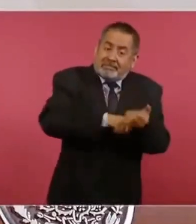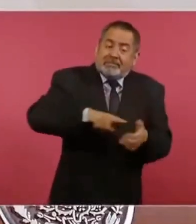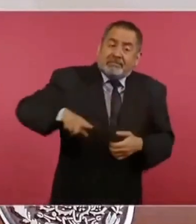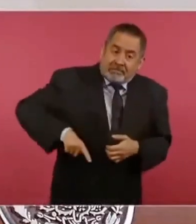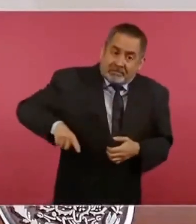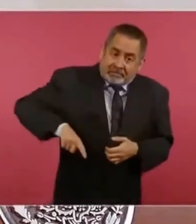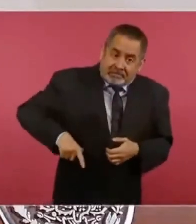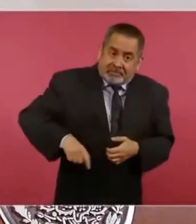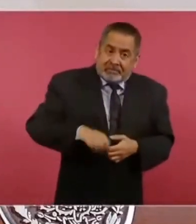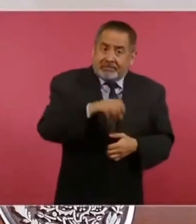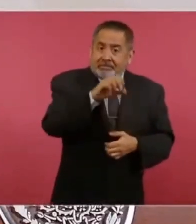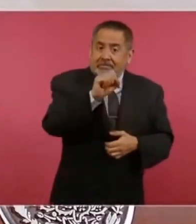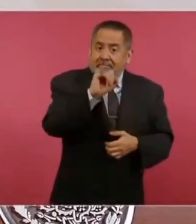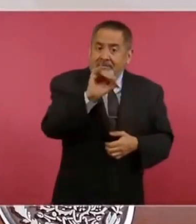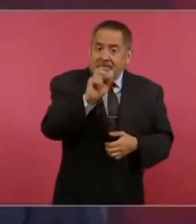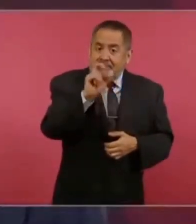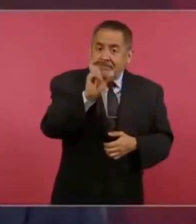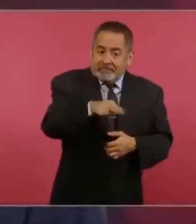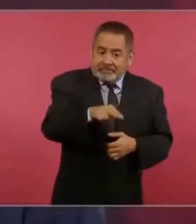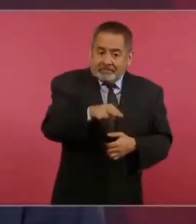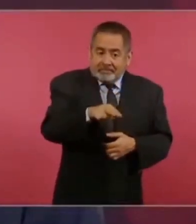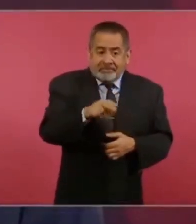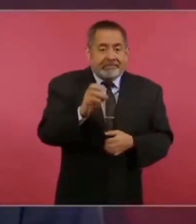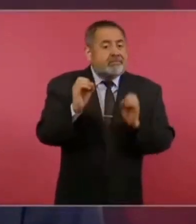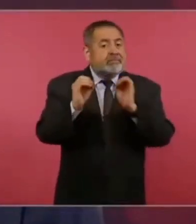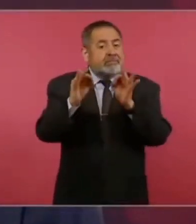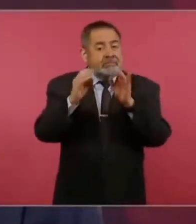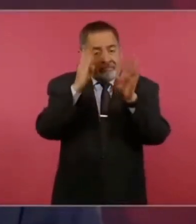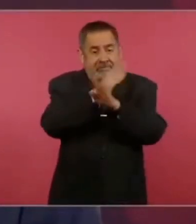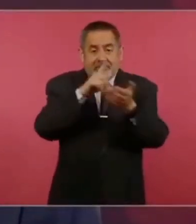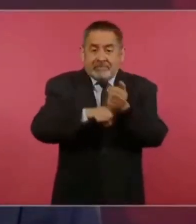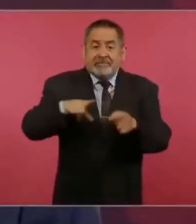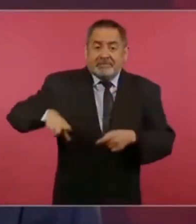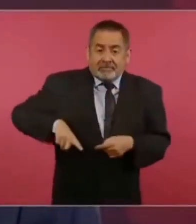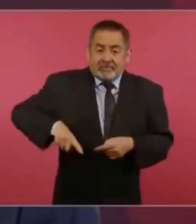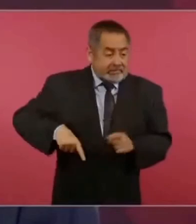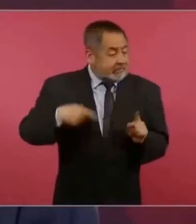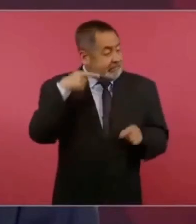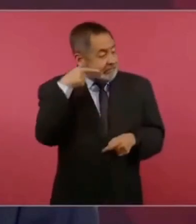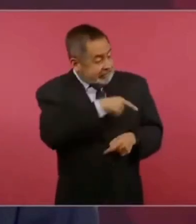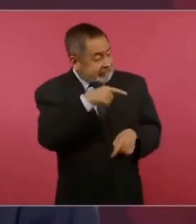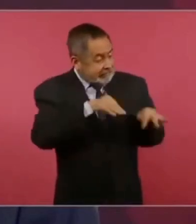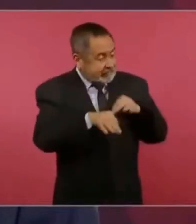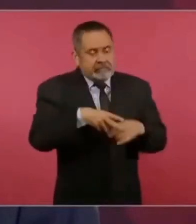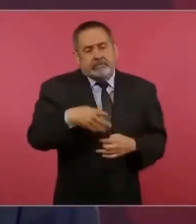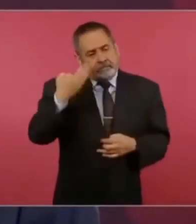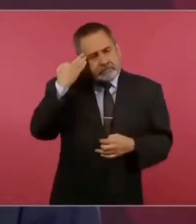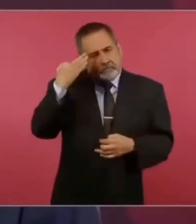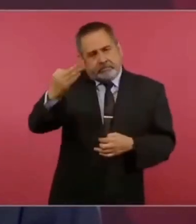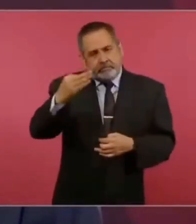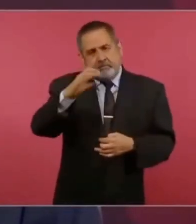a la oficina de espionaje del gobierno en la época de Salinas.